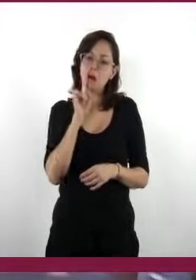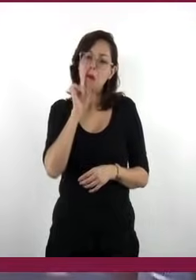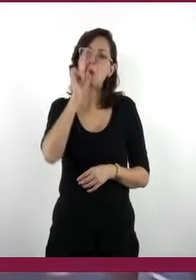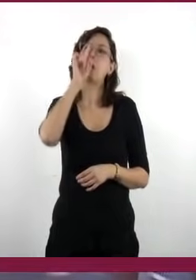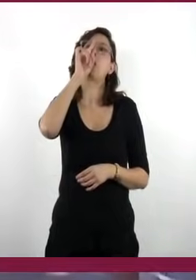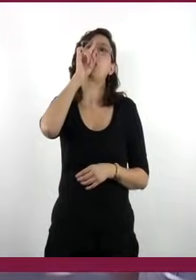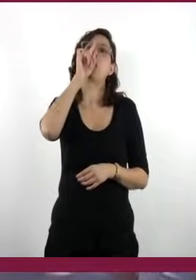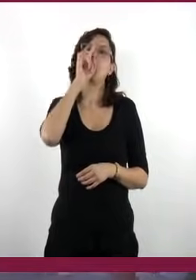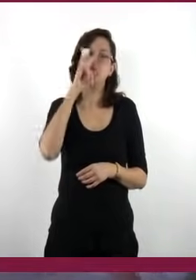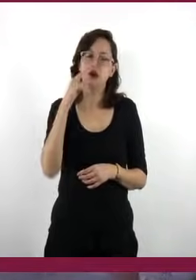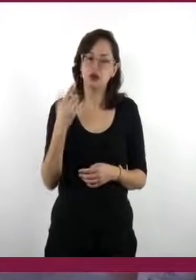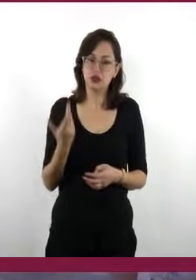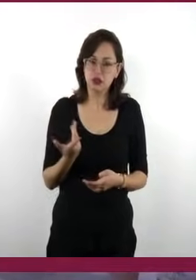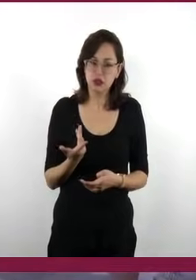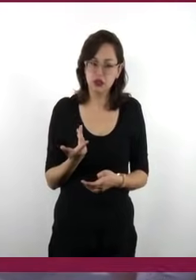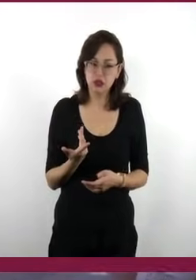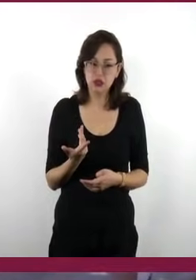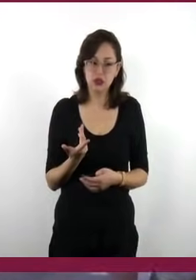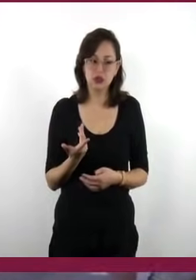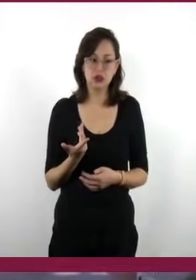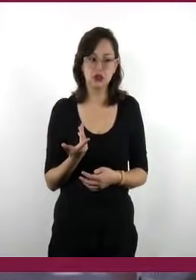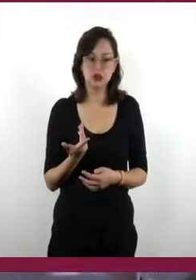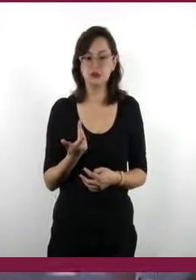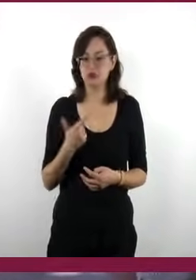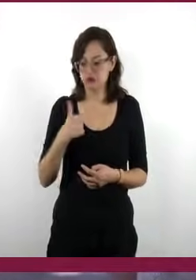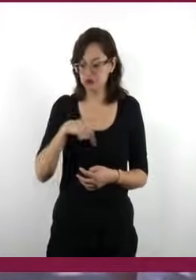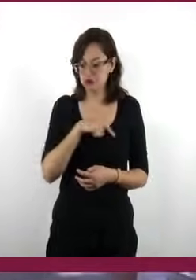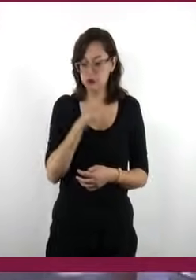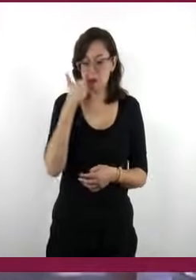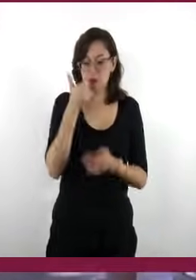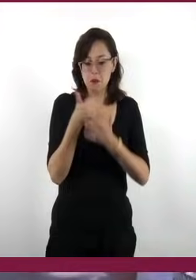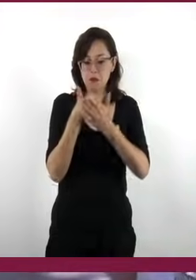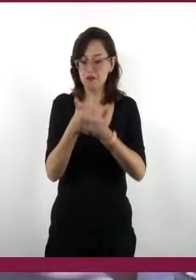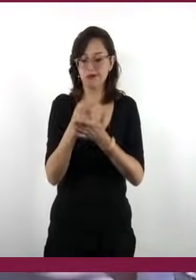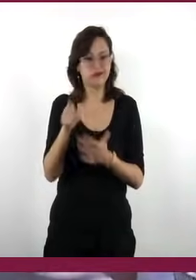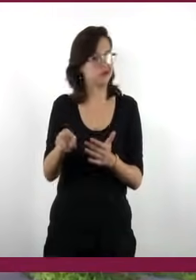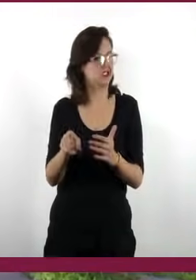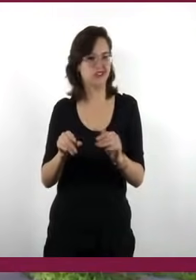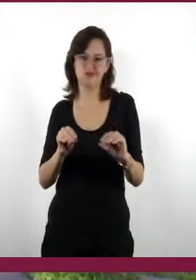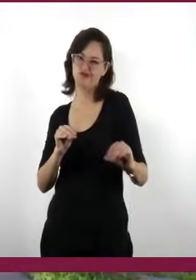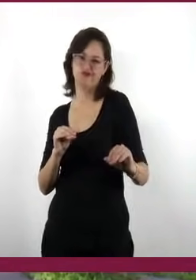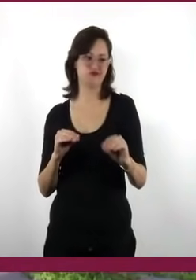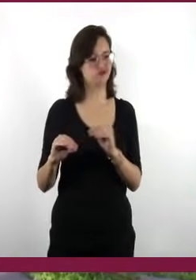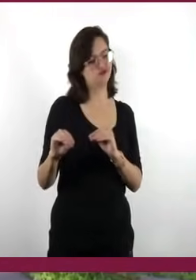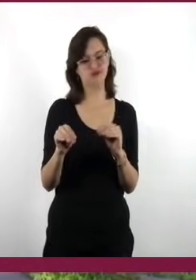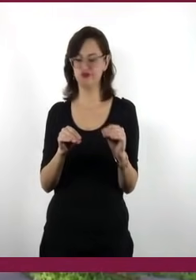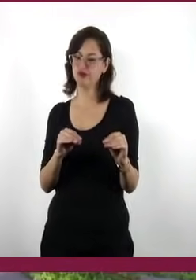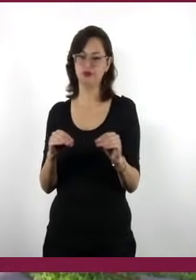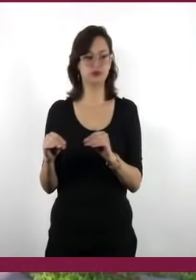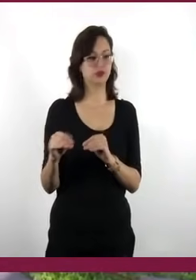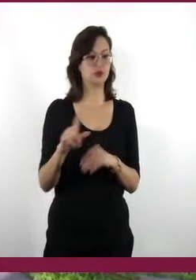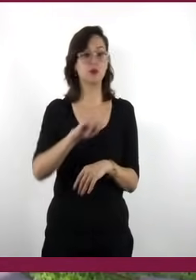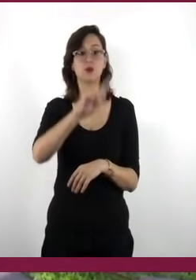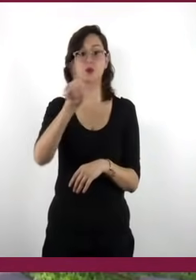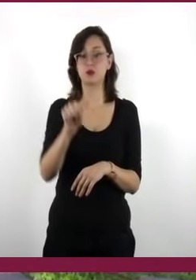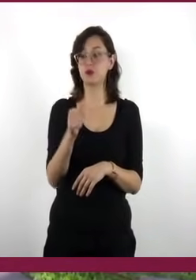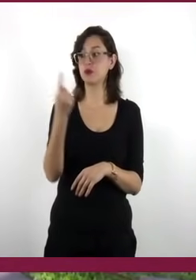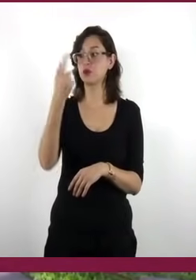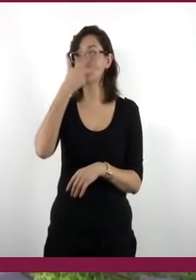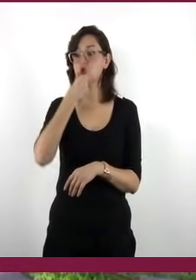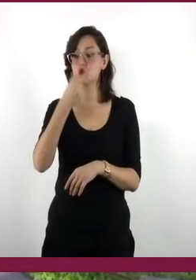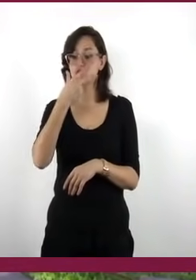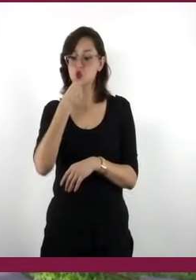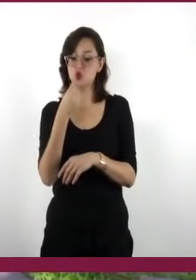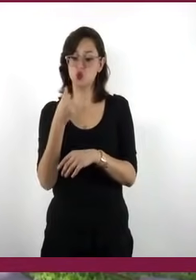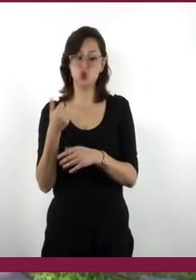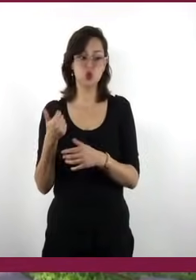Un popote. La tratamos de ayudar y no se dejaba hasta que un tipo se metió y